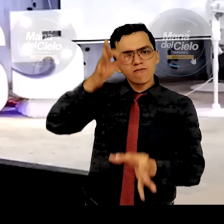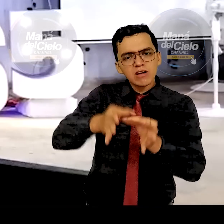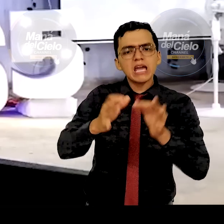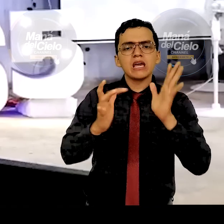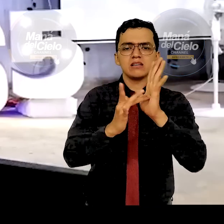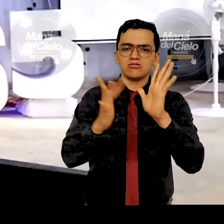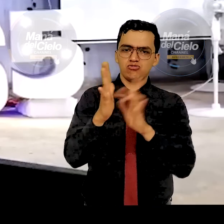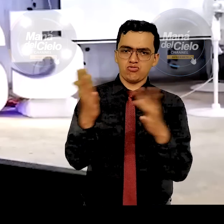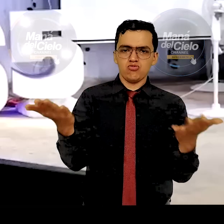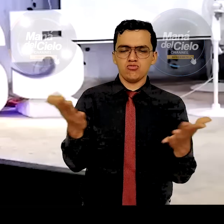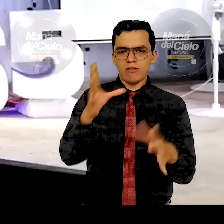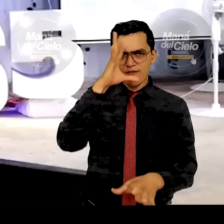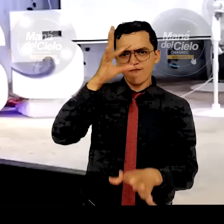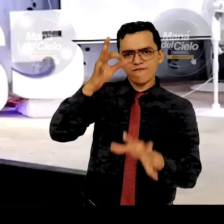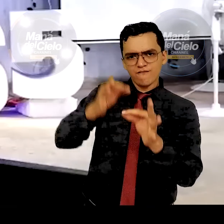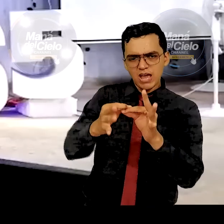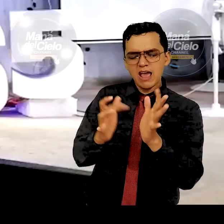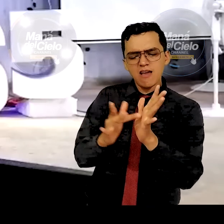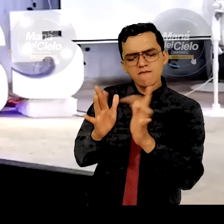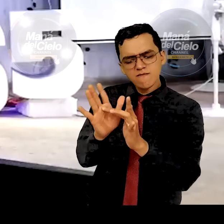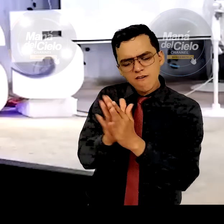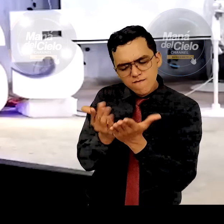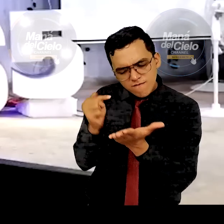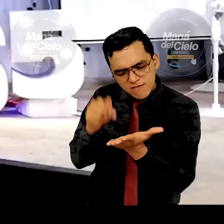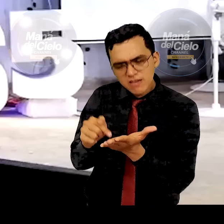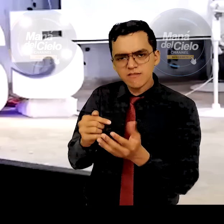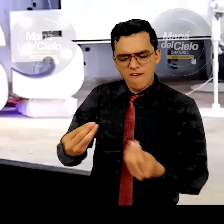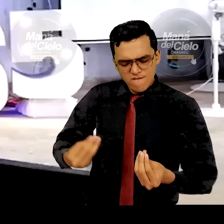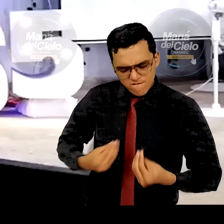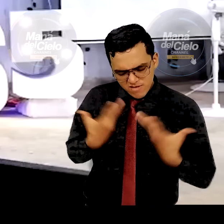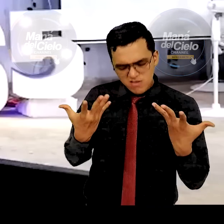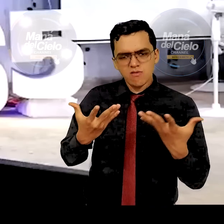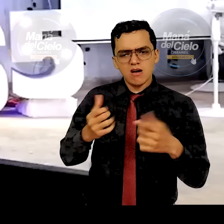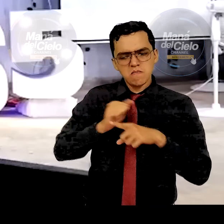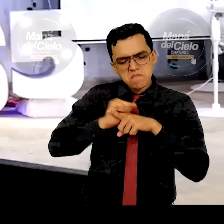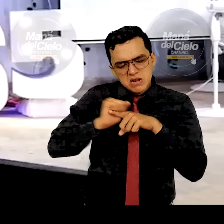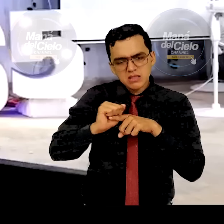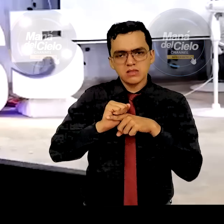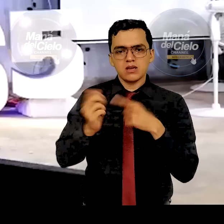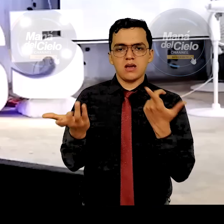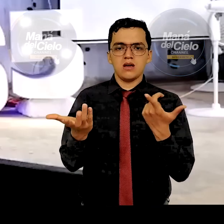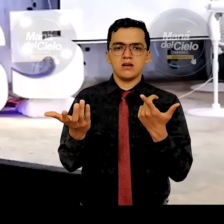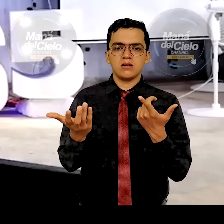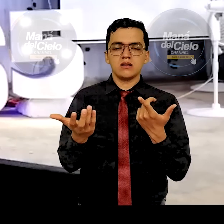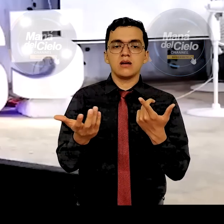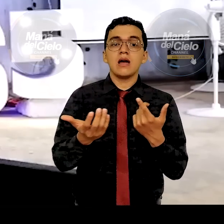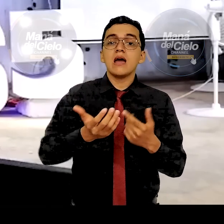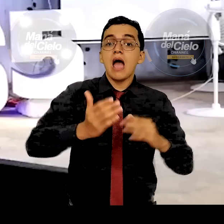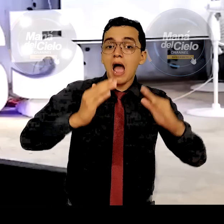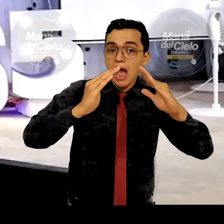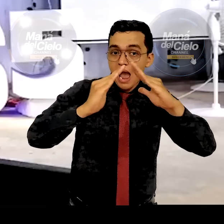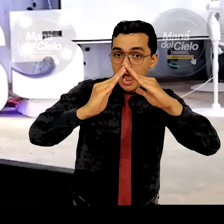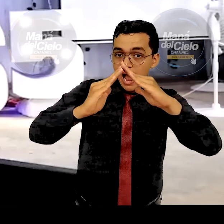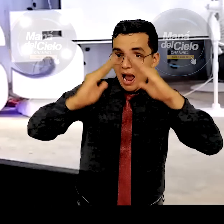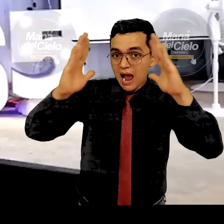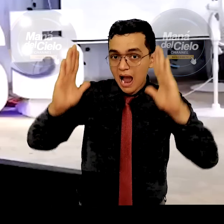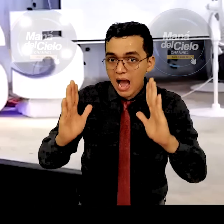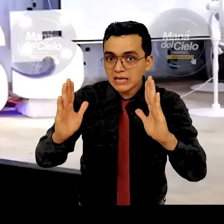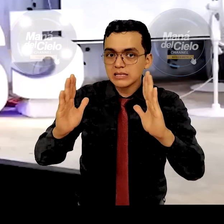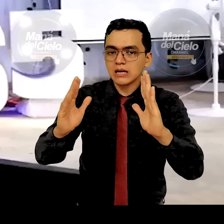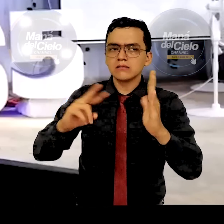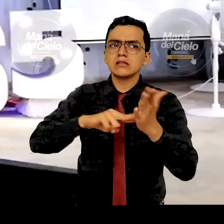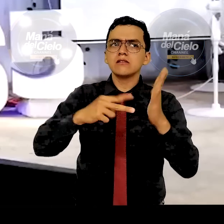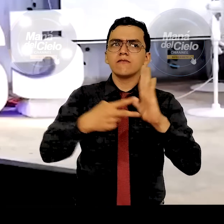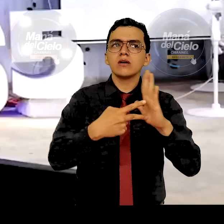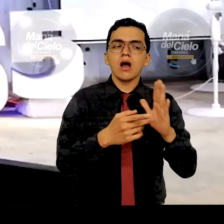en su doctrina y la viva. La casa que no se cae no es la que se sabe en los versículos de